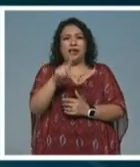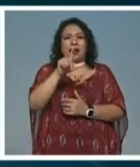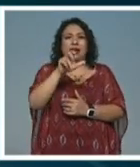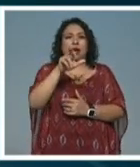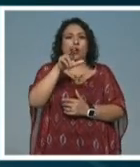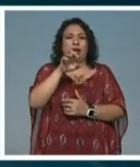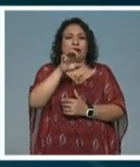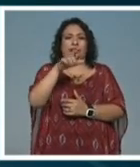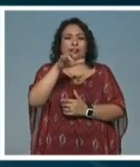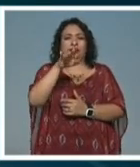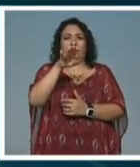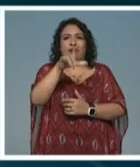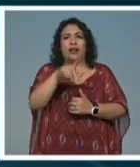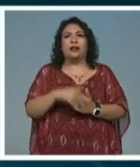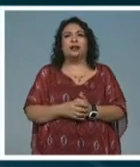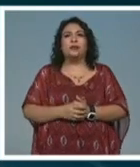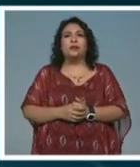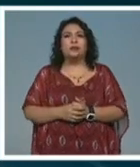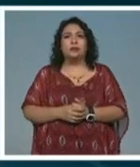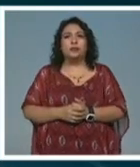Esquivel.